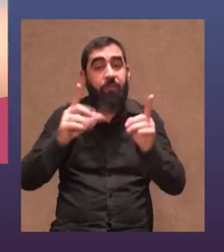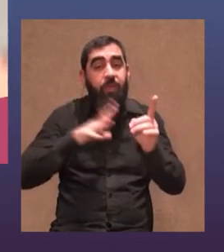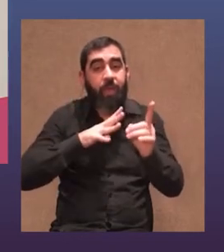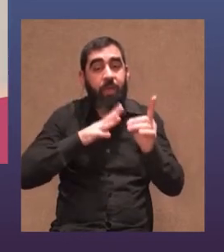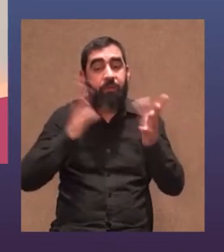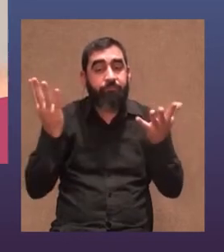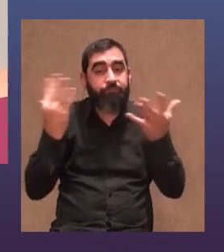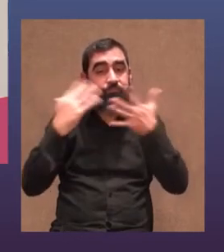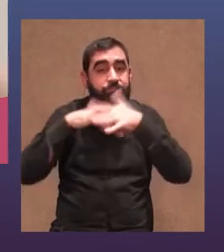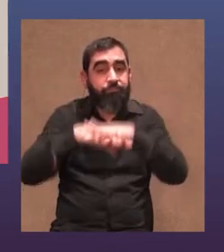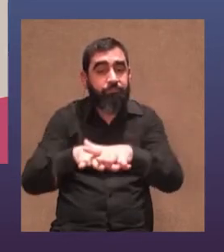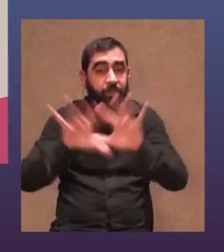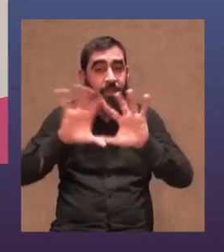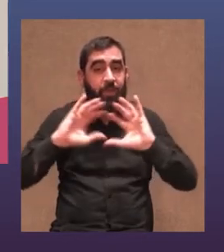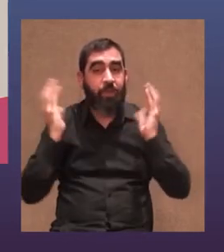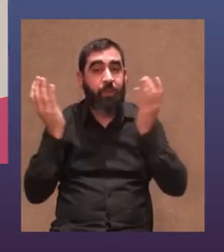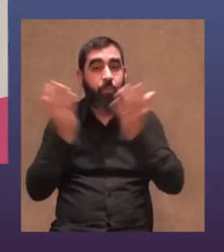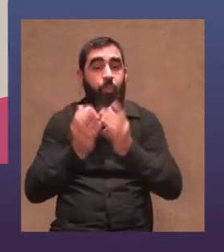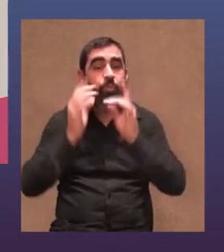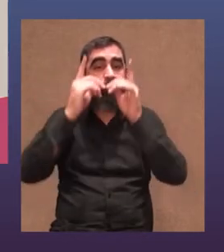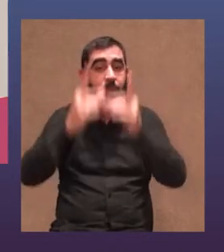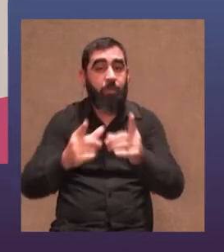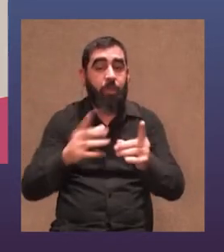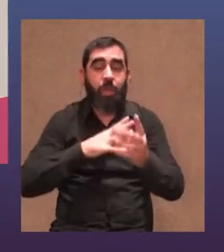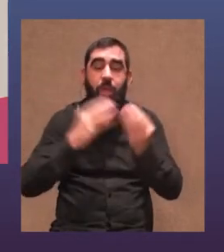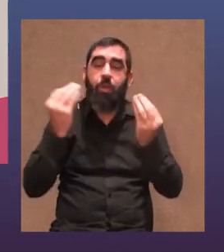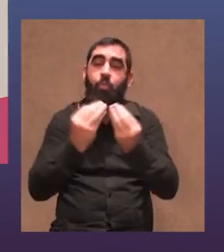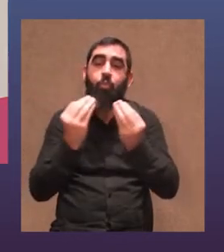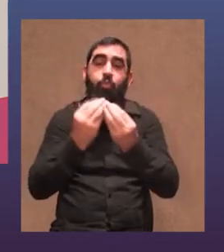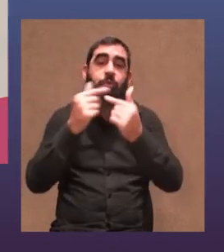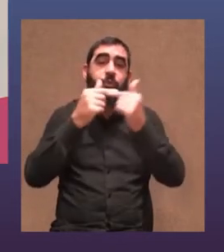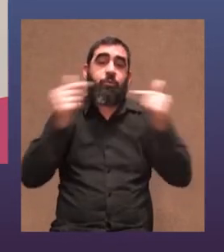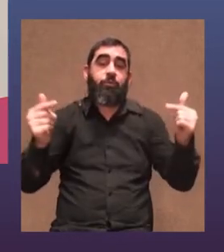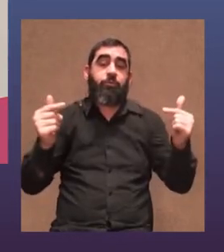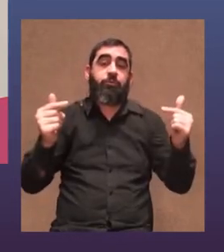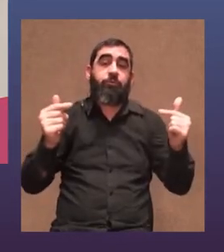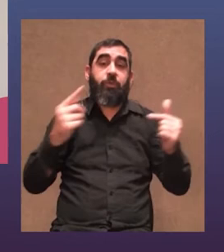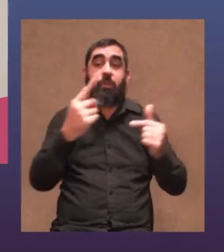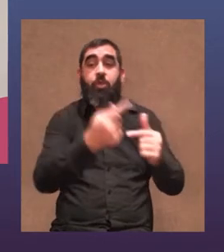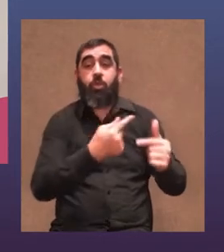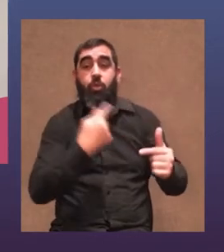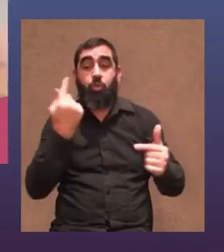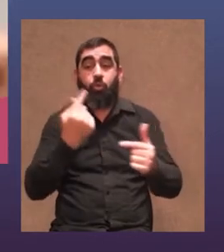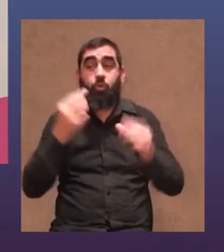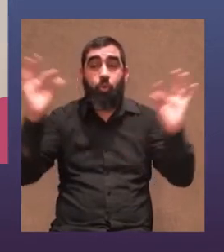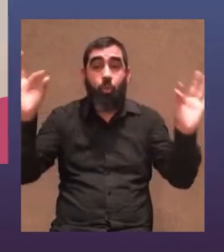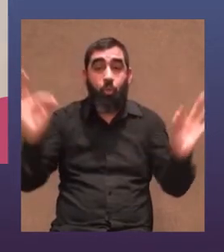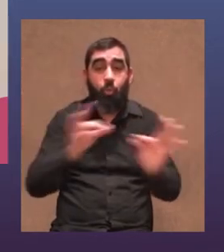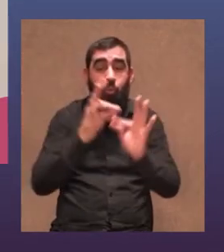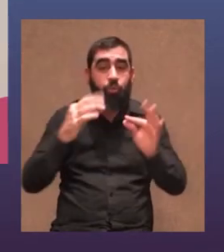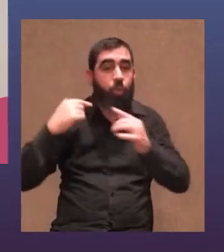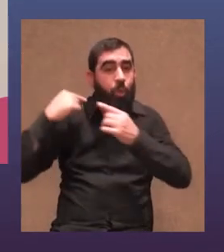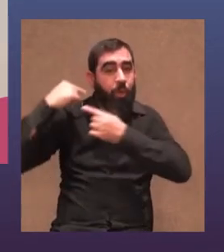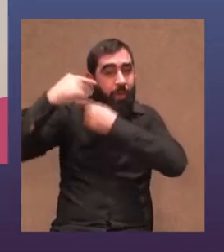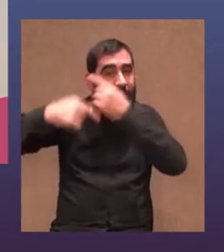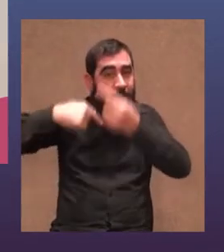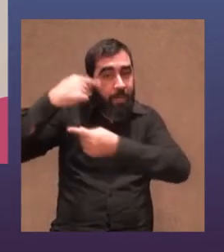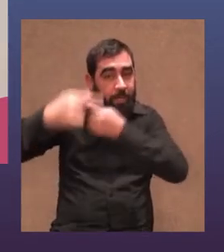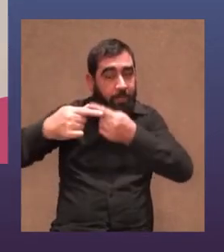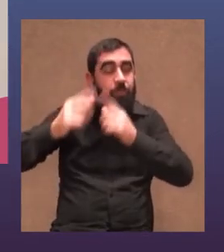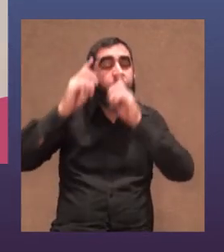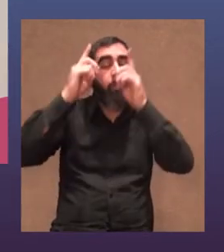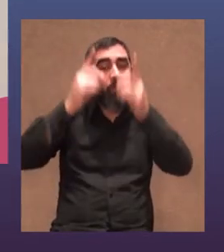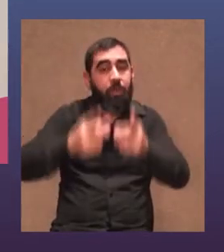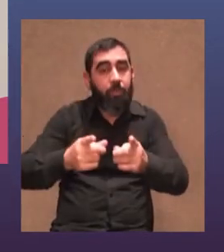mixtura hacia dónde va el mundo, o sea, hay muchas cuestiones que a nosotros como músicos clásicos